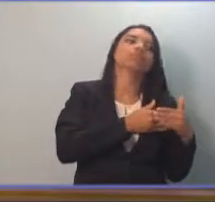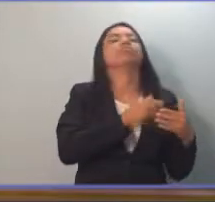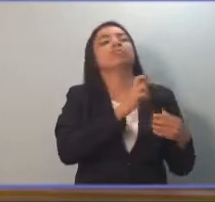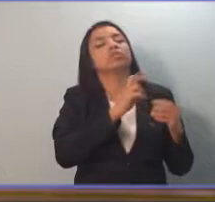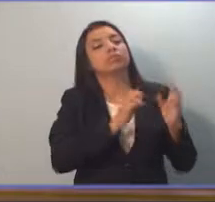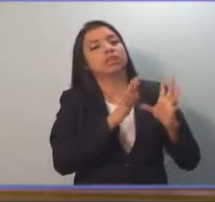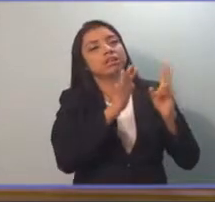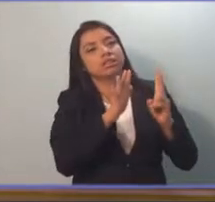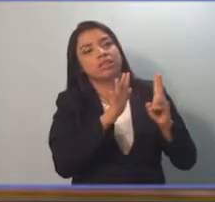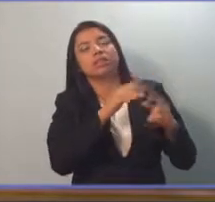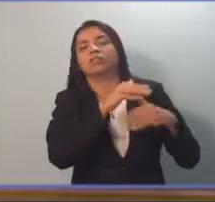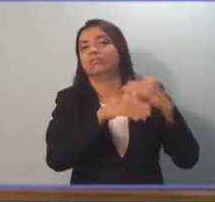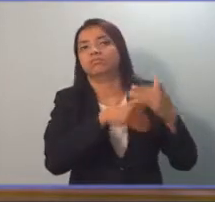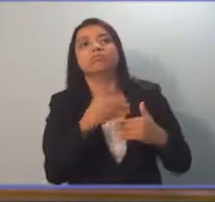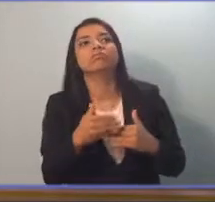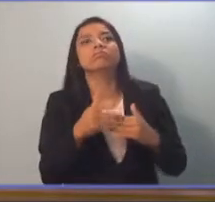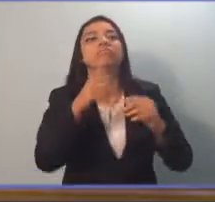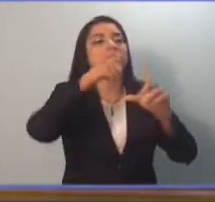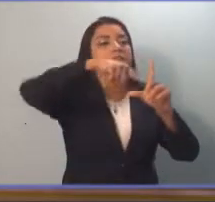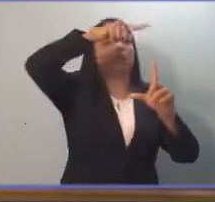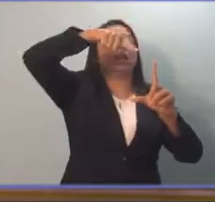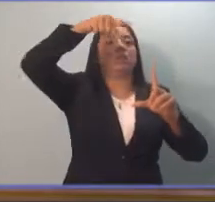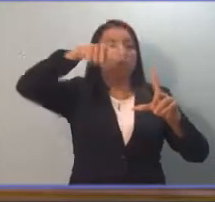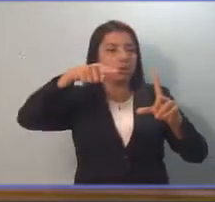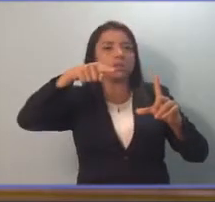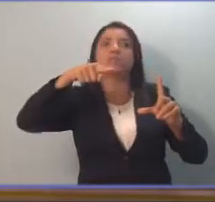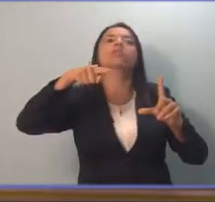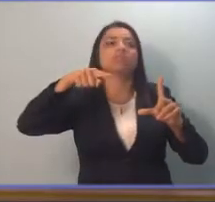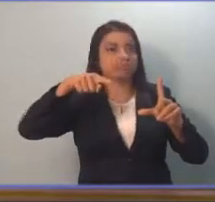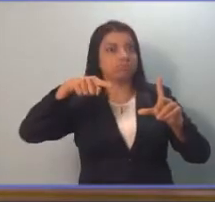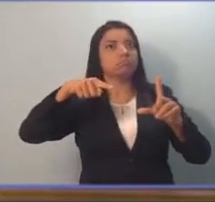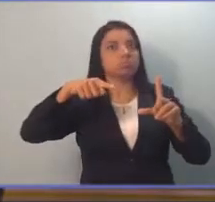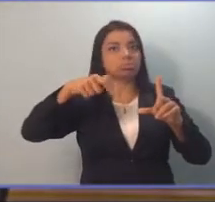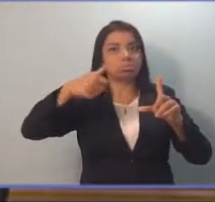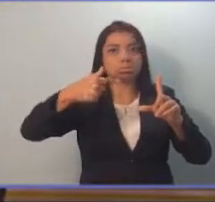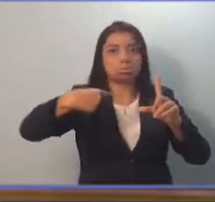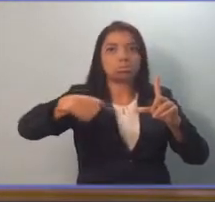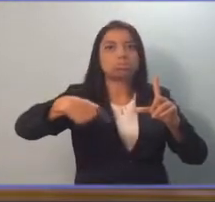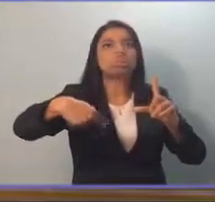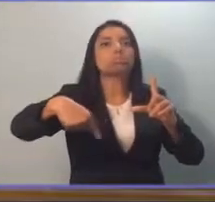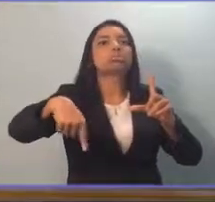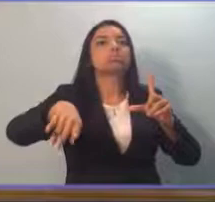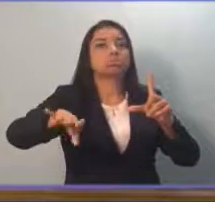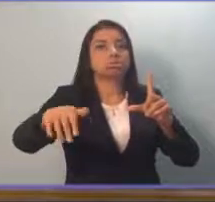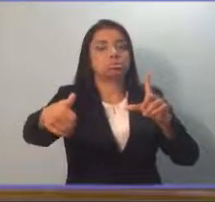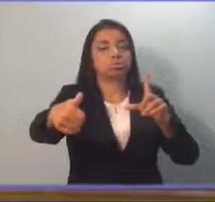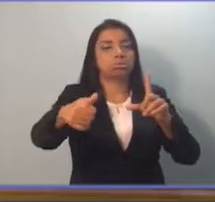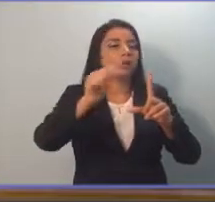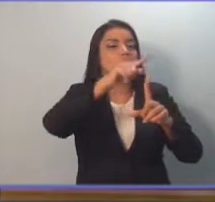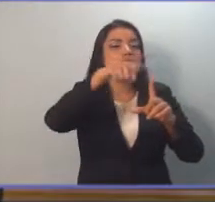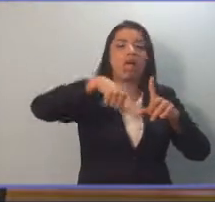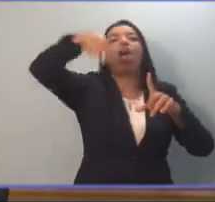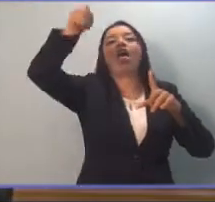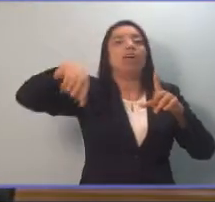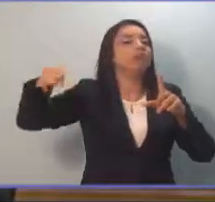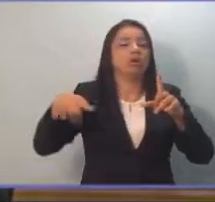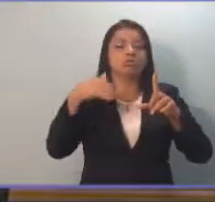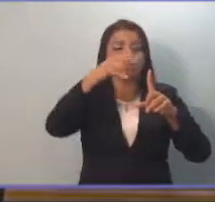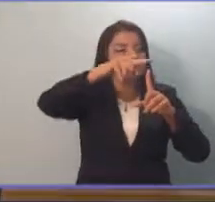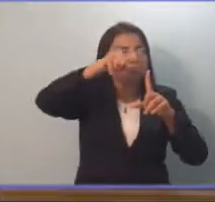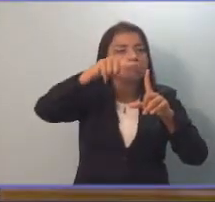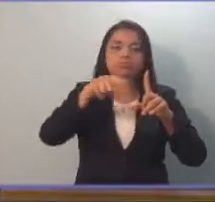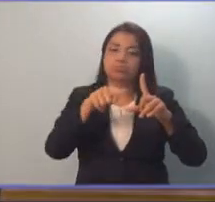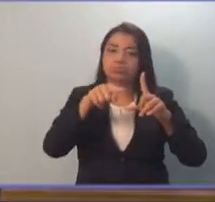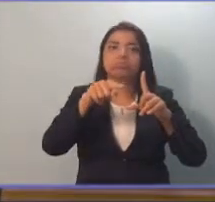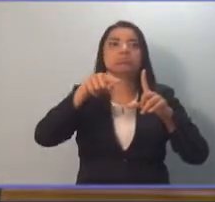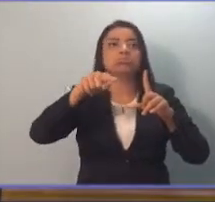todos se han mantenido dichas reducciones. Esperamos que los municipios de la fase 3, cuyo primer año de